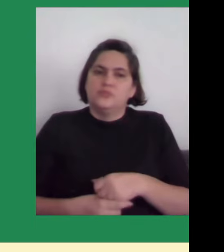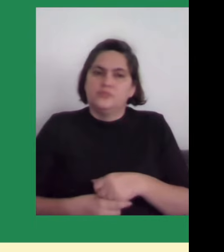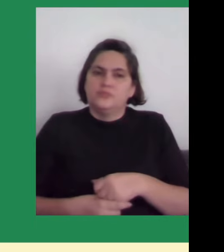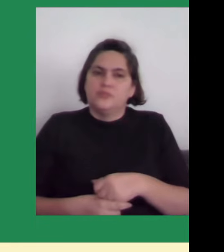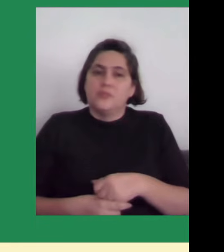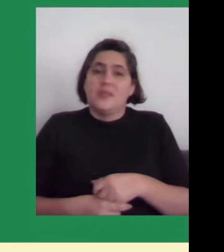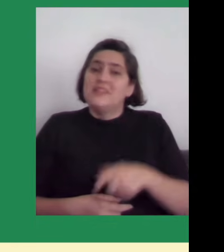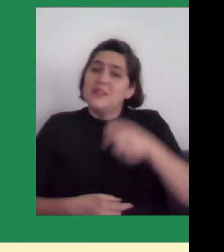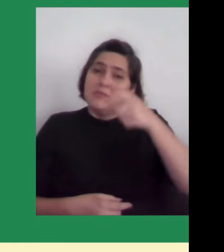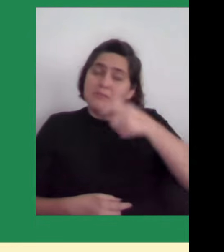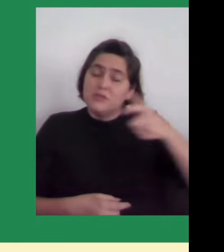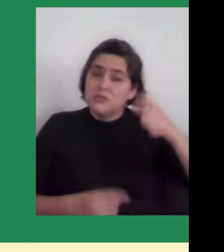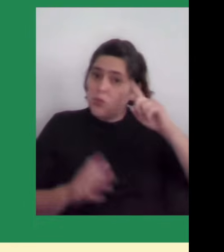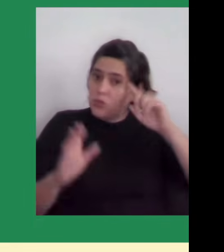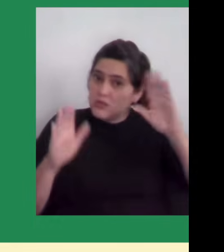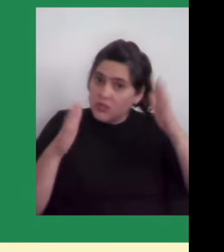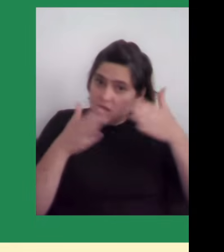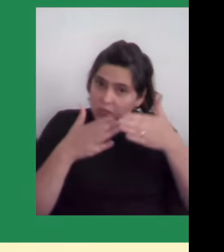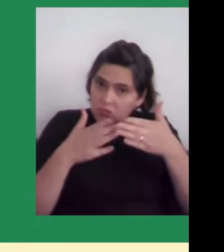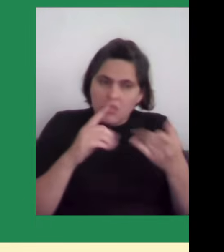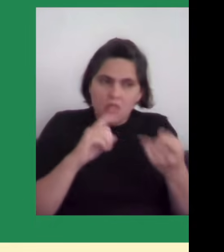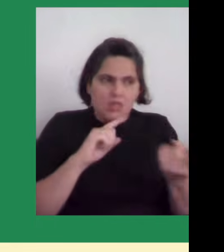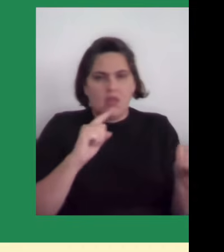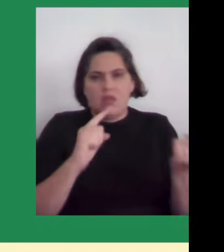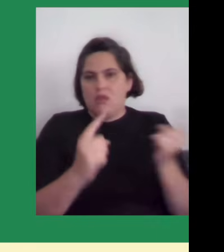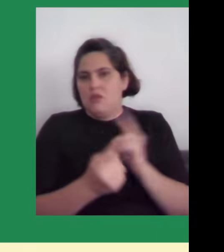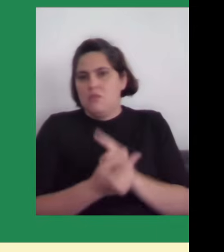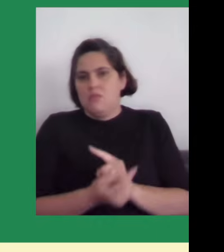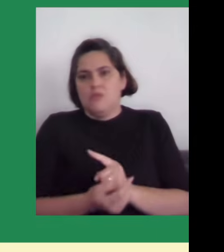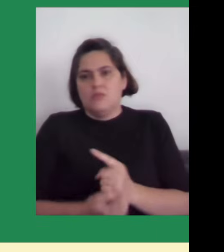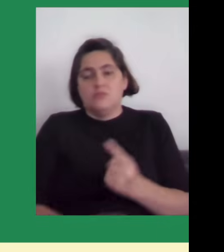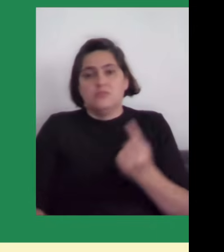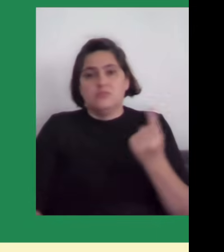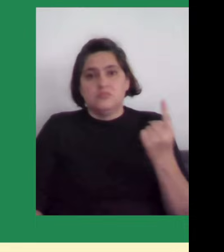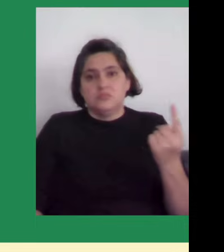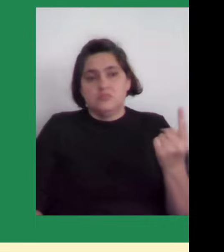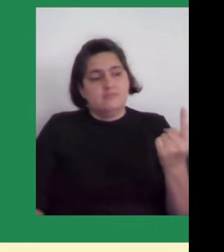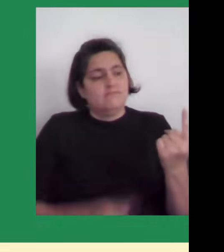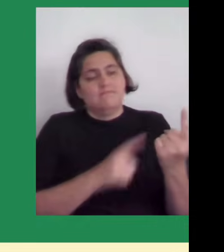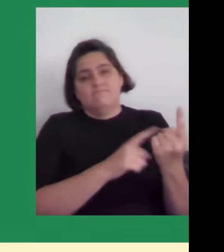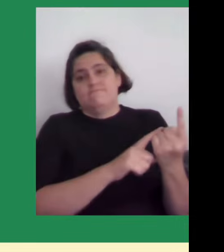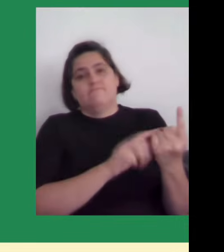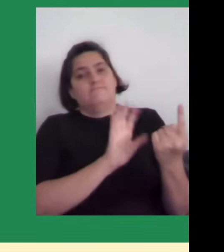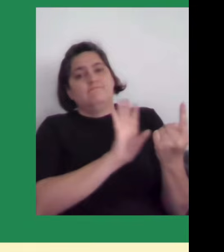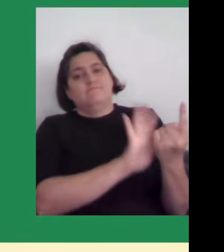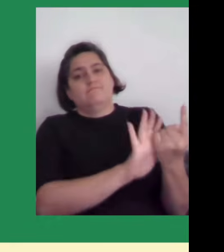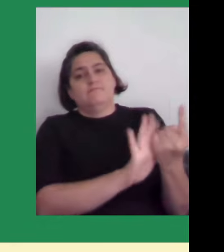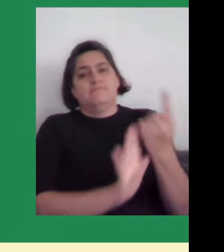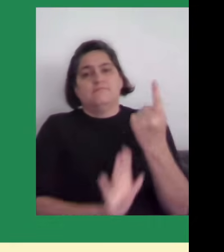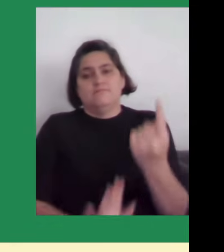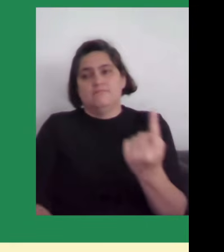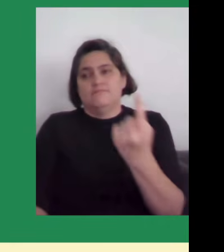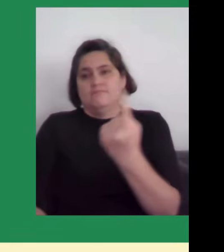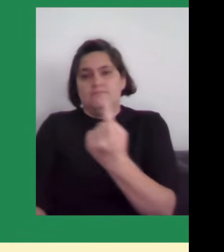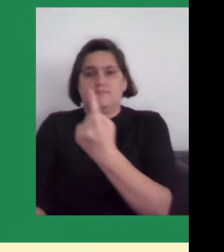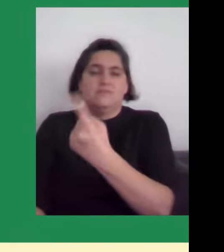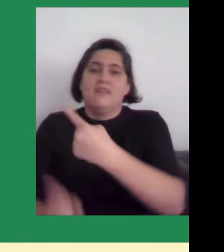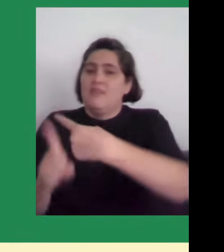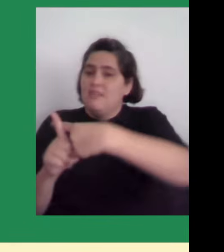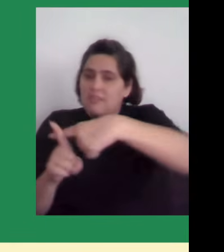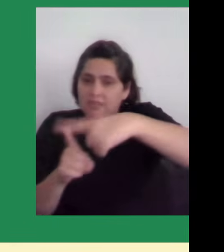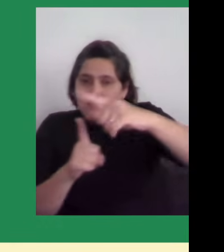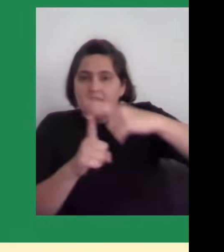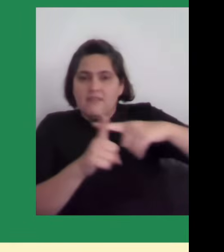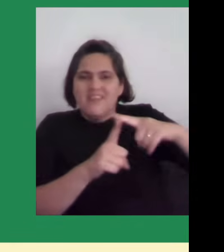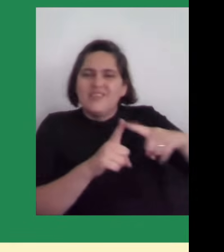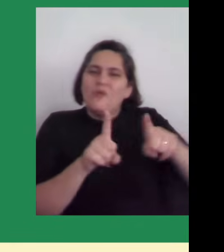autistas. Cuando tú conoces una persona autista, es solo ella, porque tal como aparece aquí como un sintonizador, puede